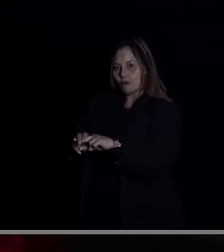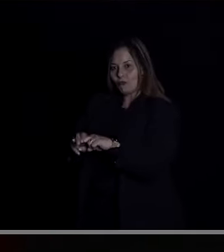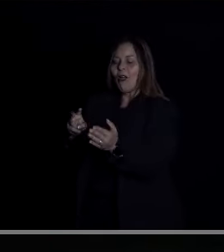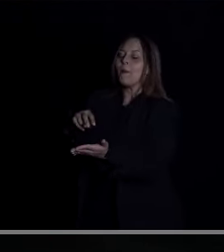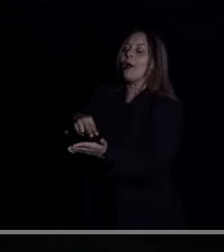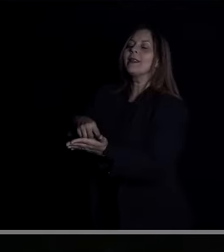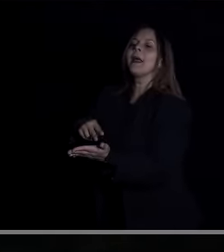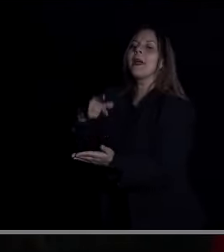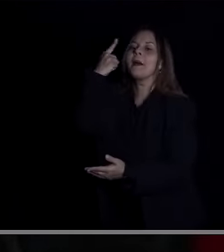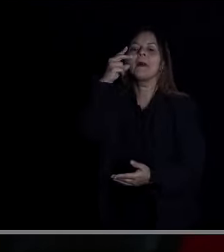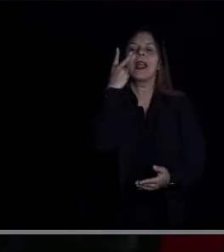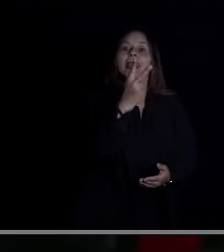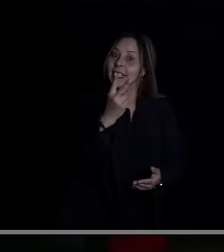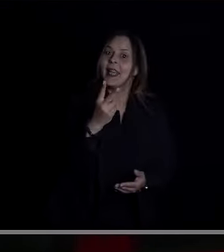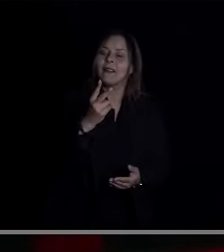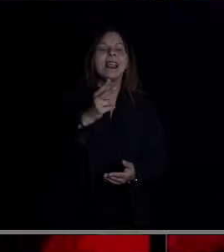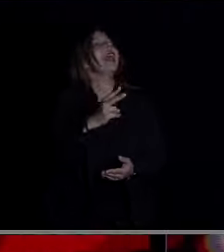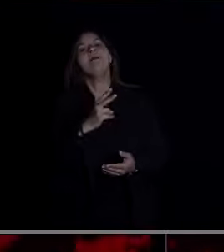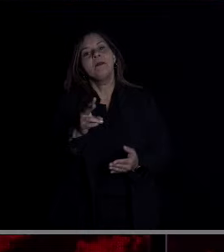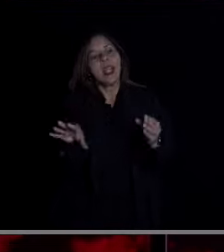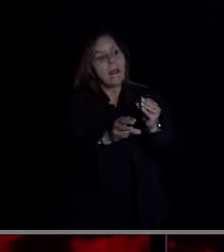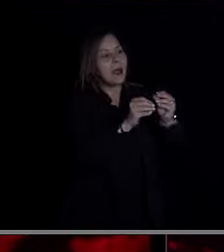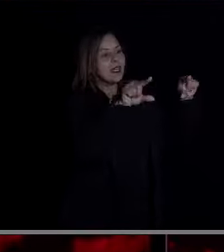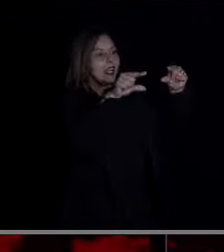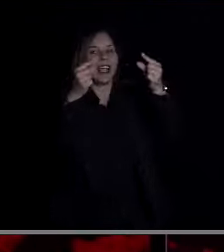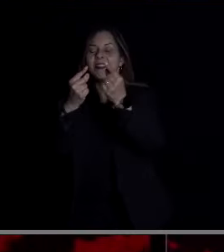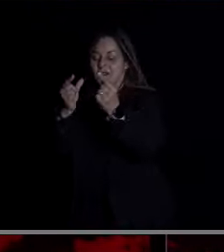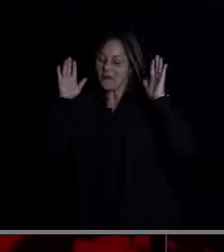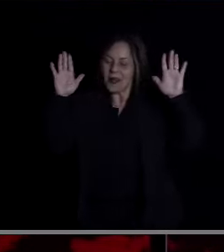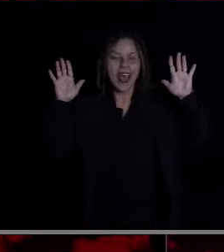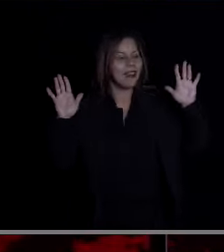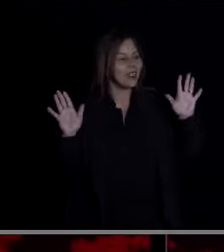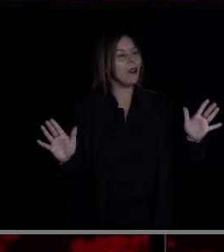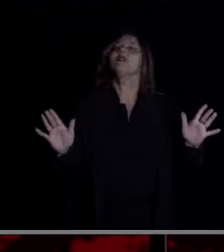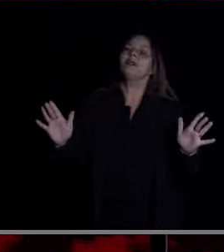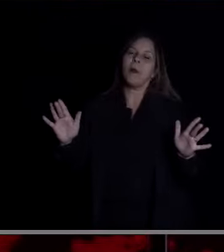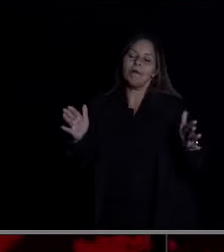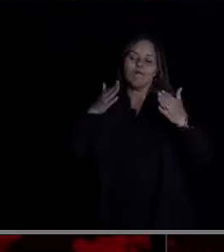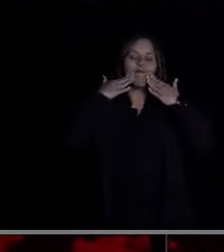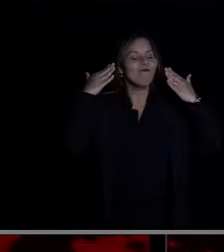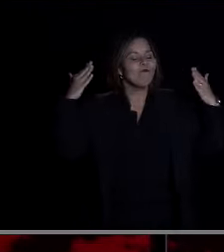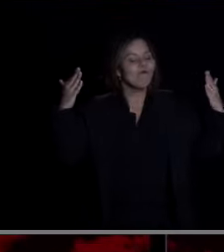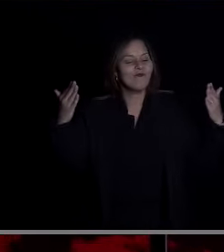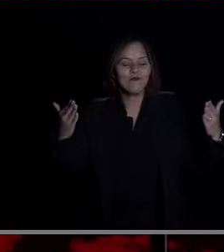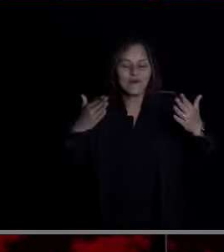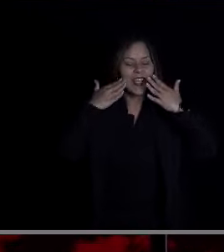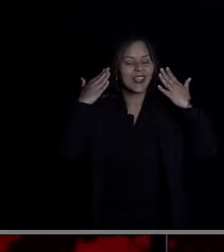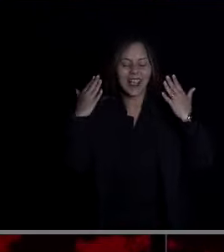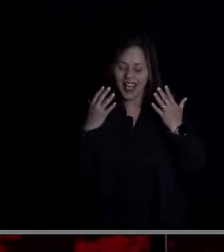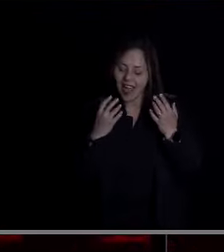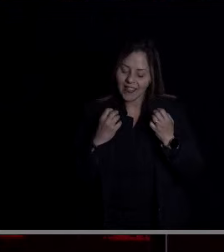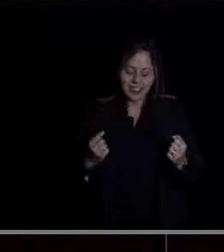Póngase de pie para que lo vean también. Es parte del grupo extraordinario. Gracias a un millón.